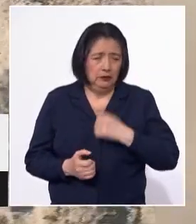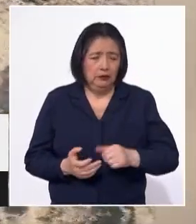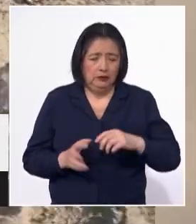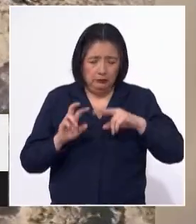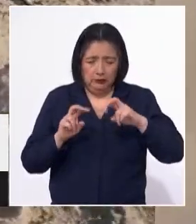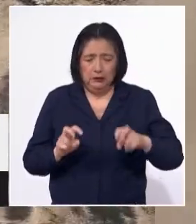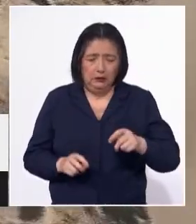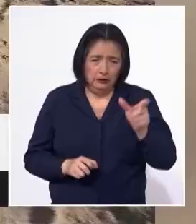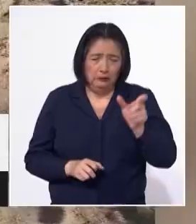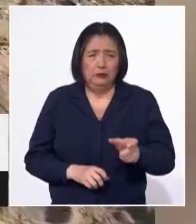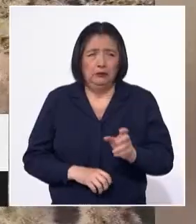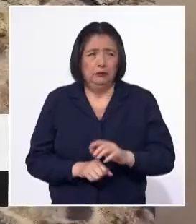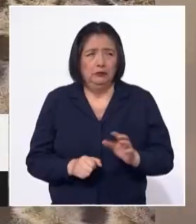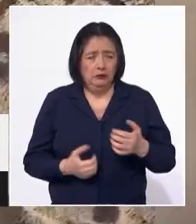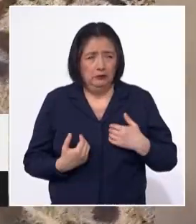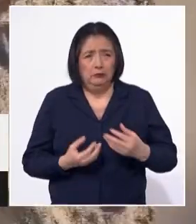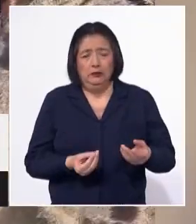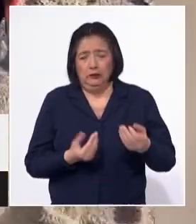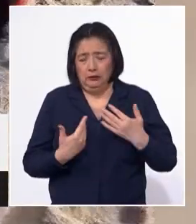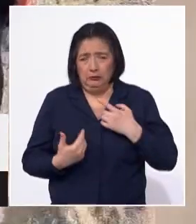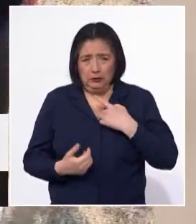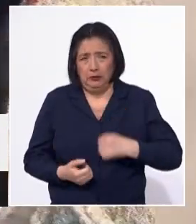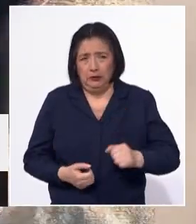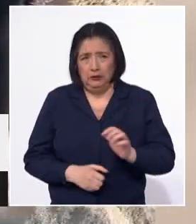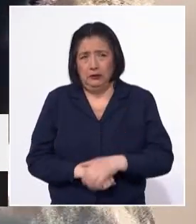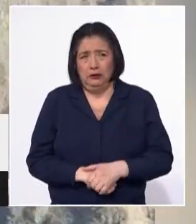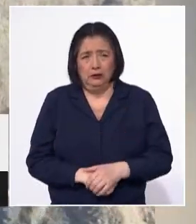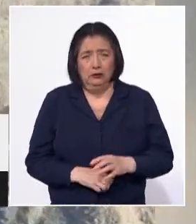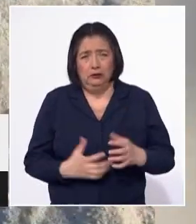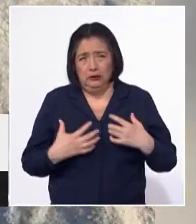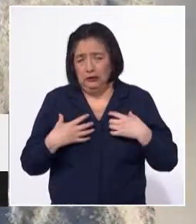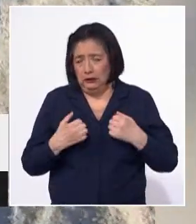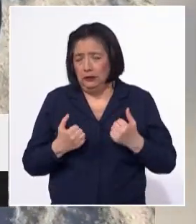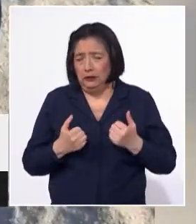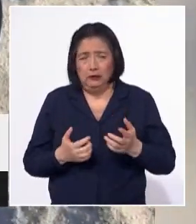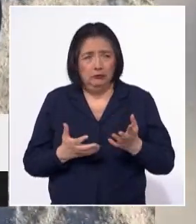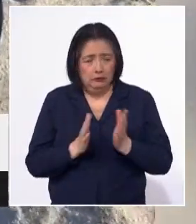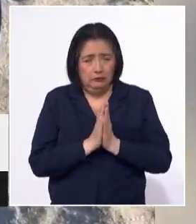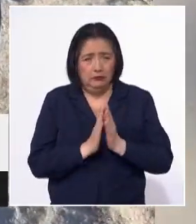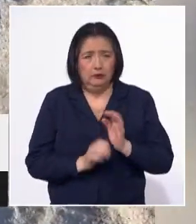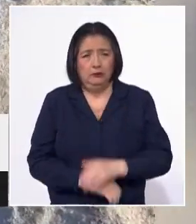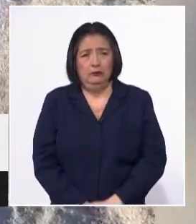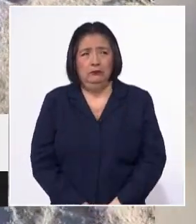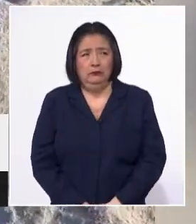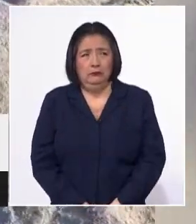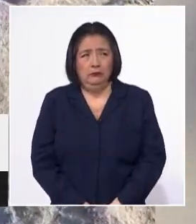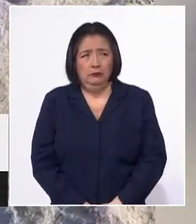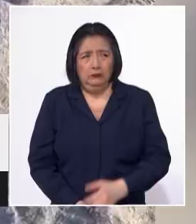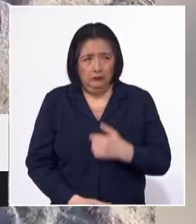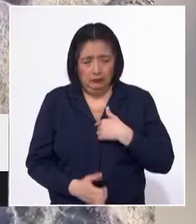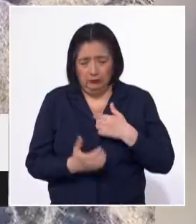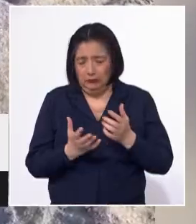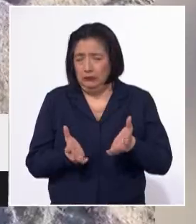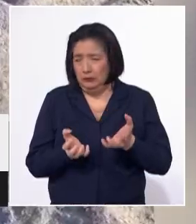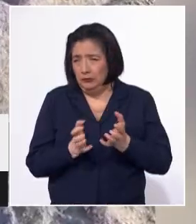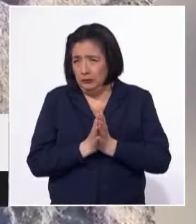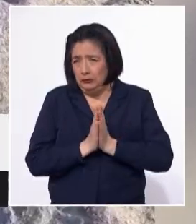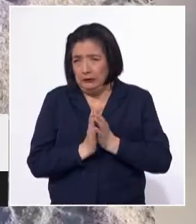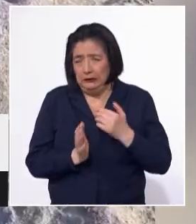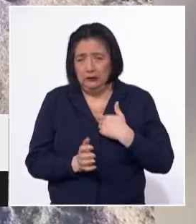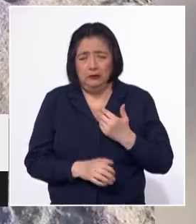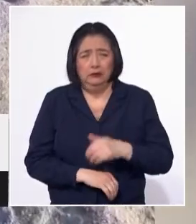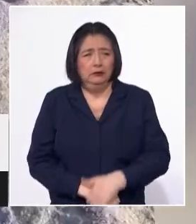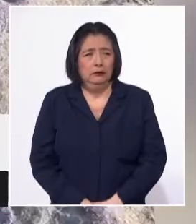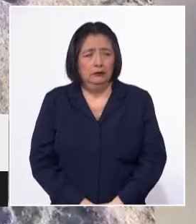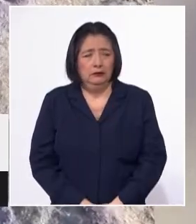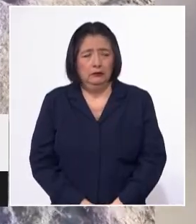de esa persona, pero que me devuelvan a mi hija sana y salva, por favor. Eso es lo que yo pido, señorita.